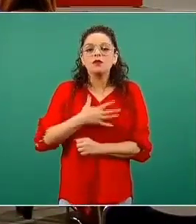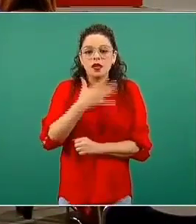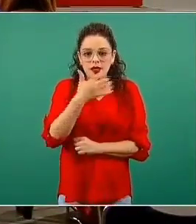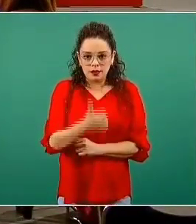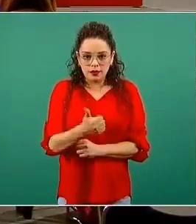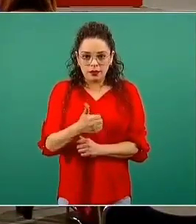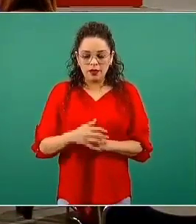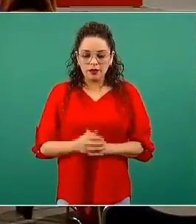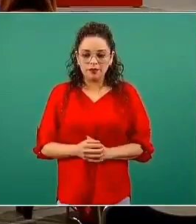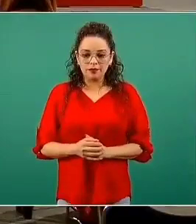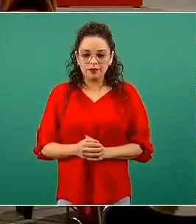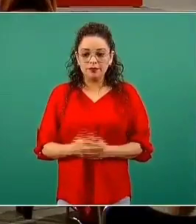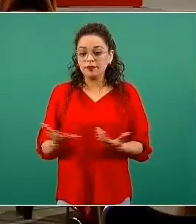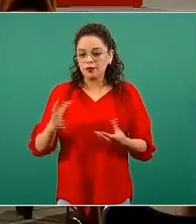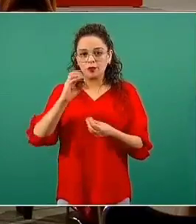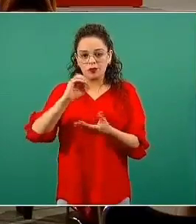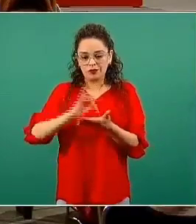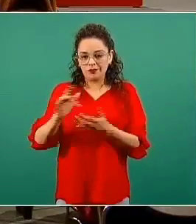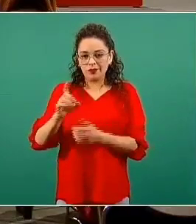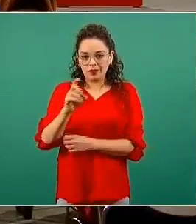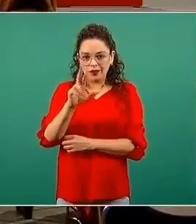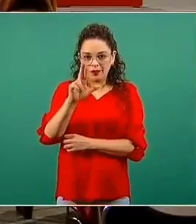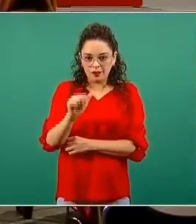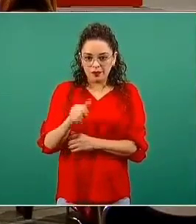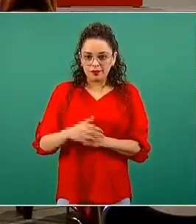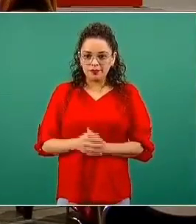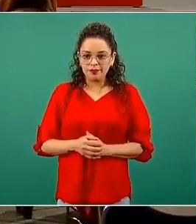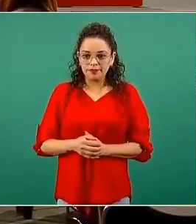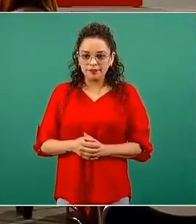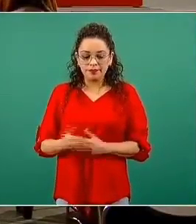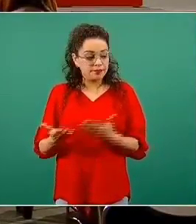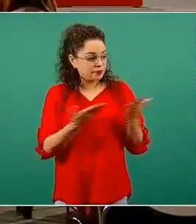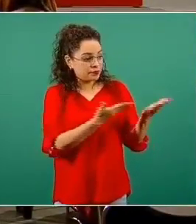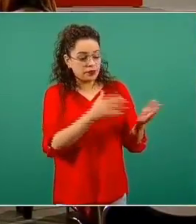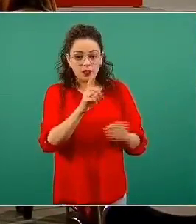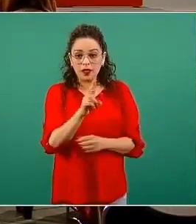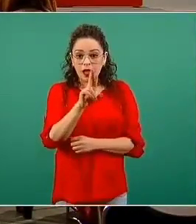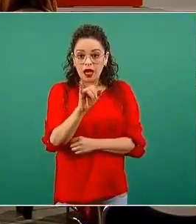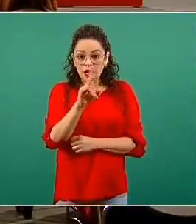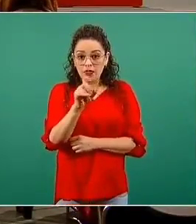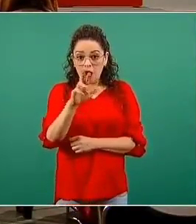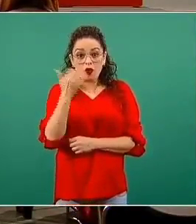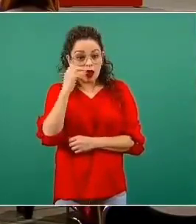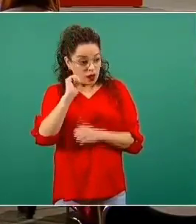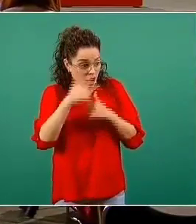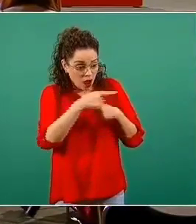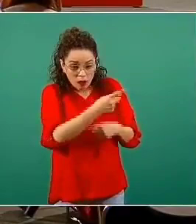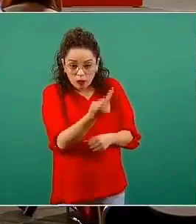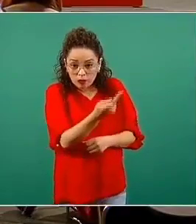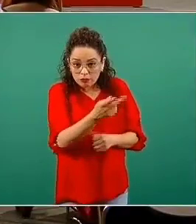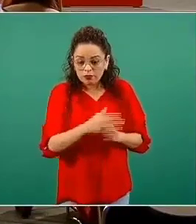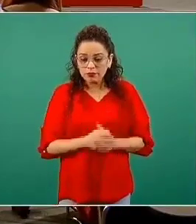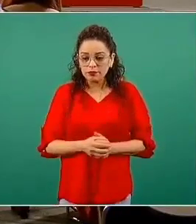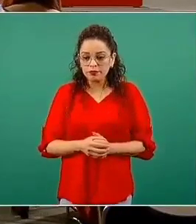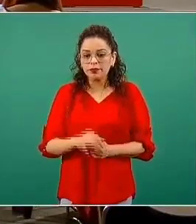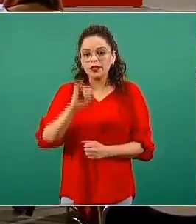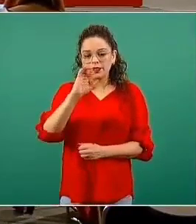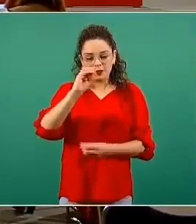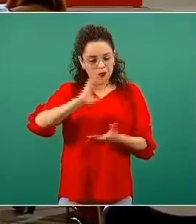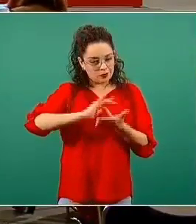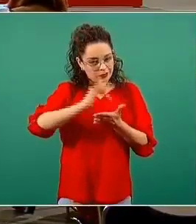Perfecto, muchas gracias. Gracias, doctora. Doctor López Ridaura, si quiere comentar. Sí, muchas gracias, doctor López-Gatell. Muchísimas